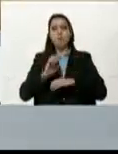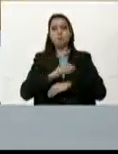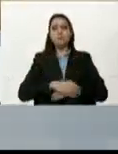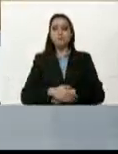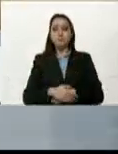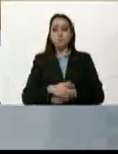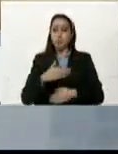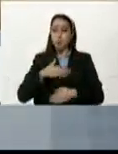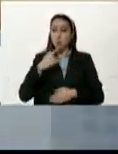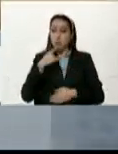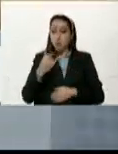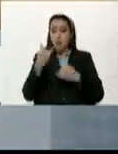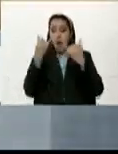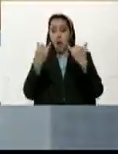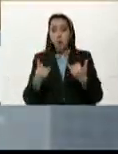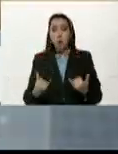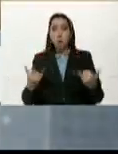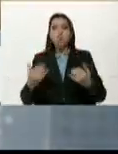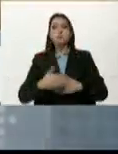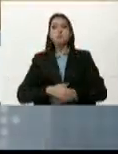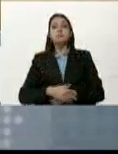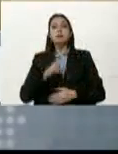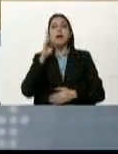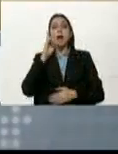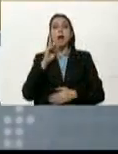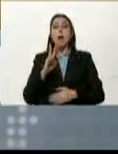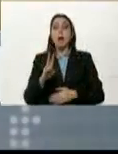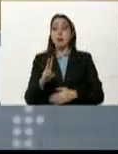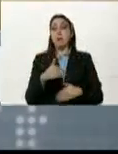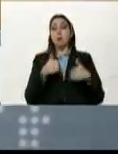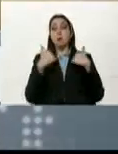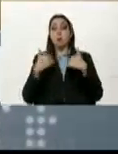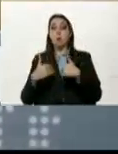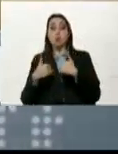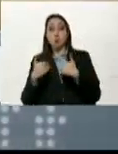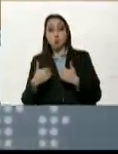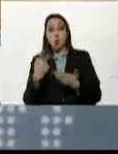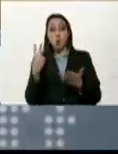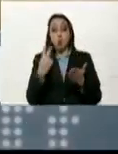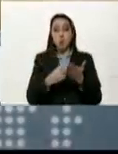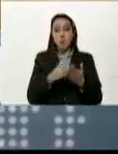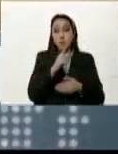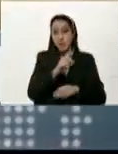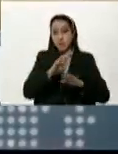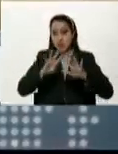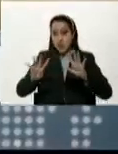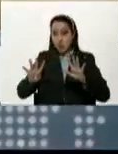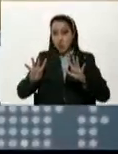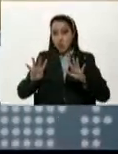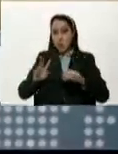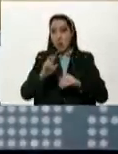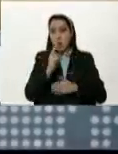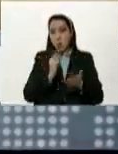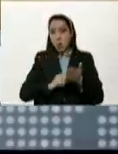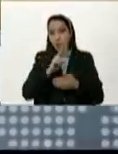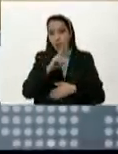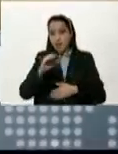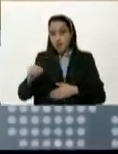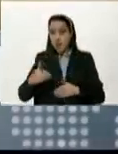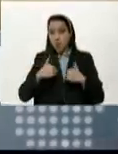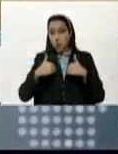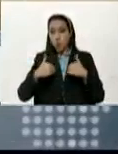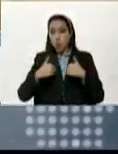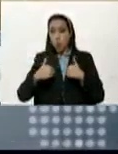yo lo decía ahora hay que ver los golpes que nos dieron 2019 2020 durísimo en el